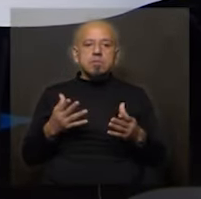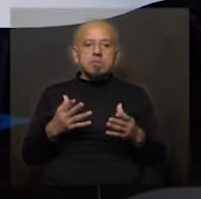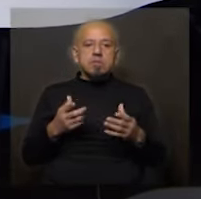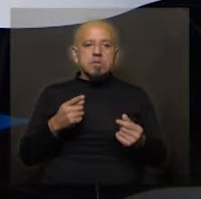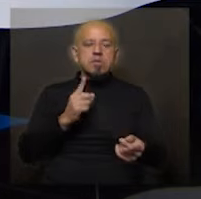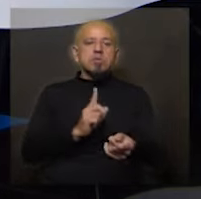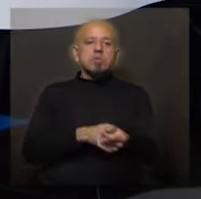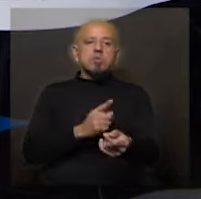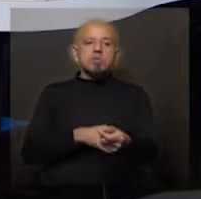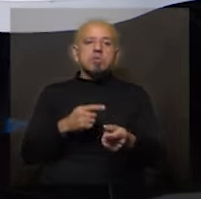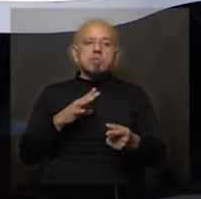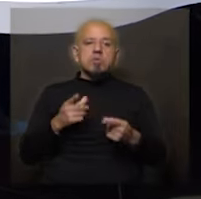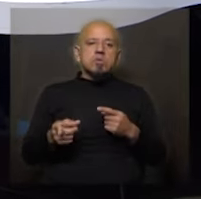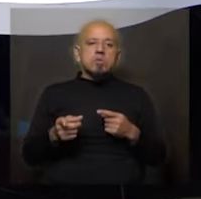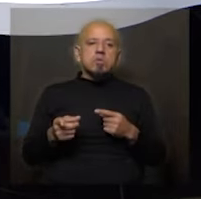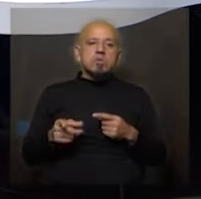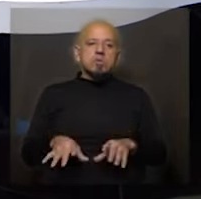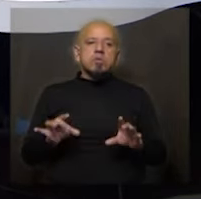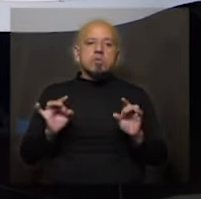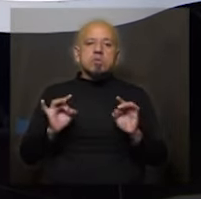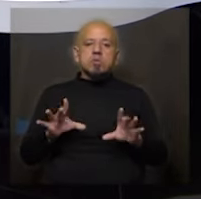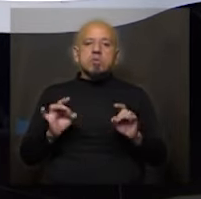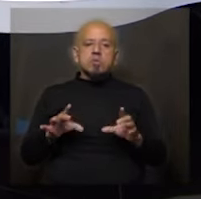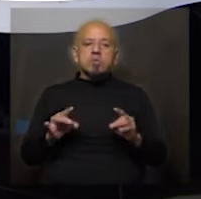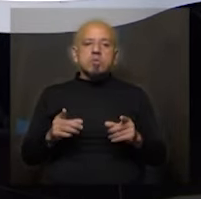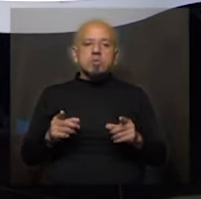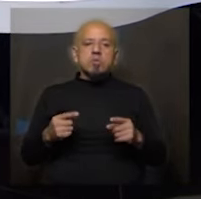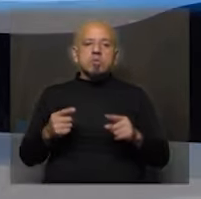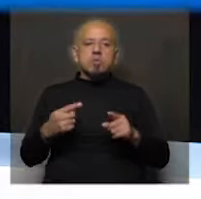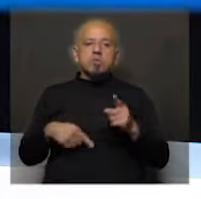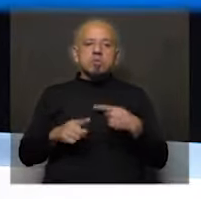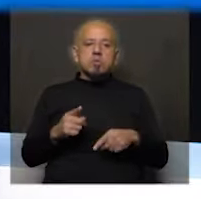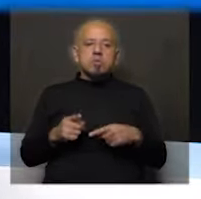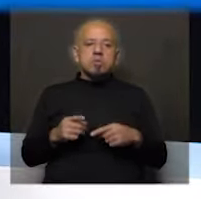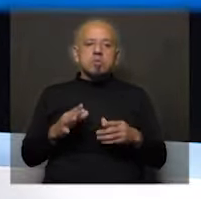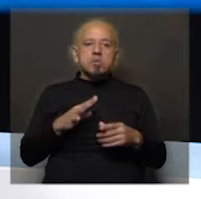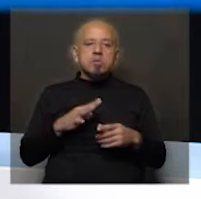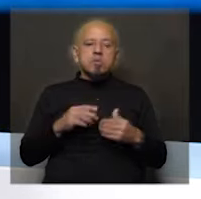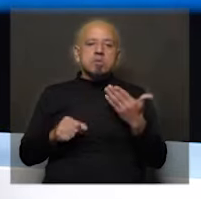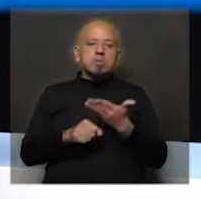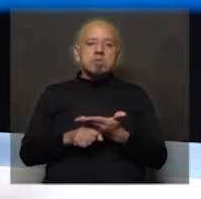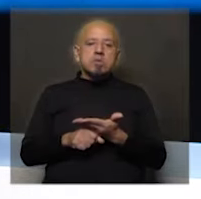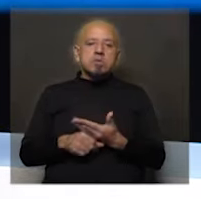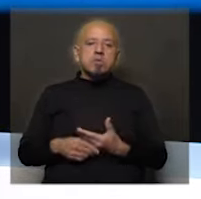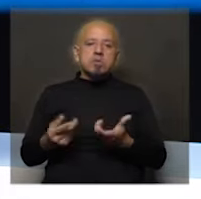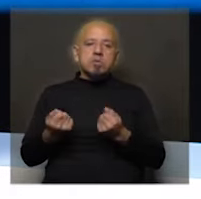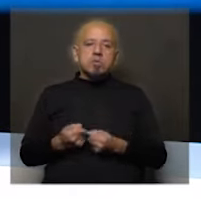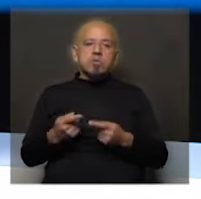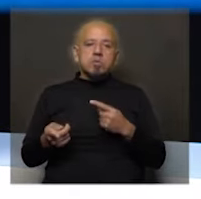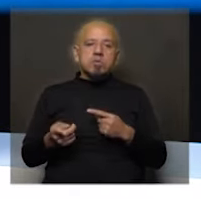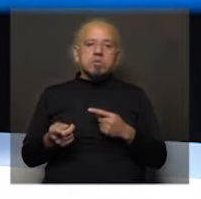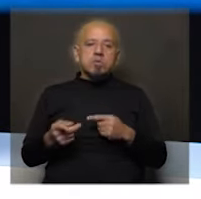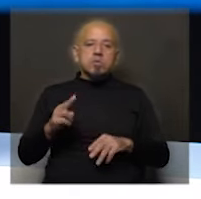viene como decías tú naturalizando un vínculo de esa naturaleza pero donde va a pedir ayuda eso no se debería de